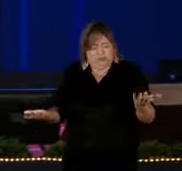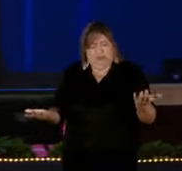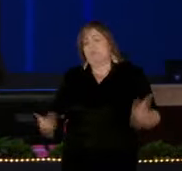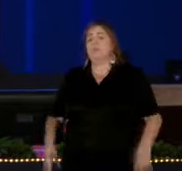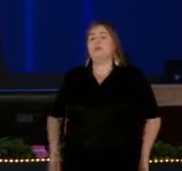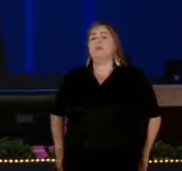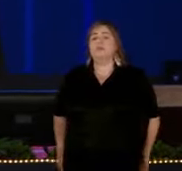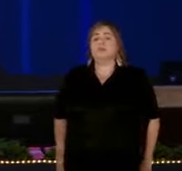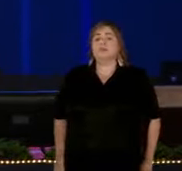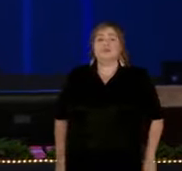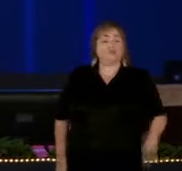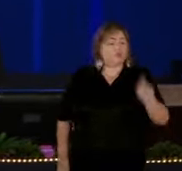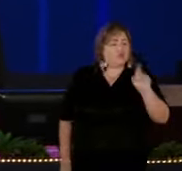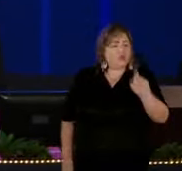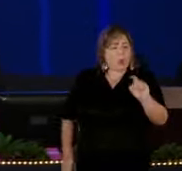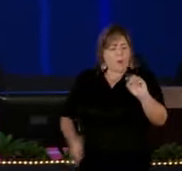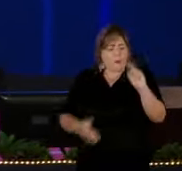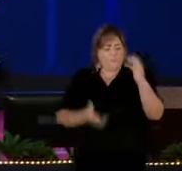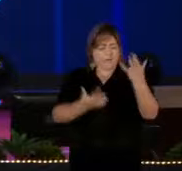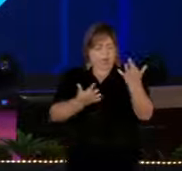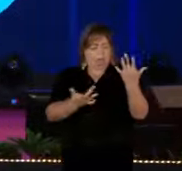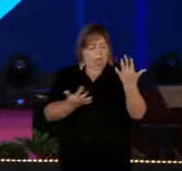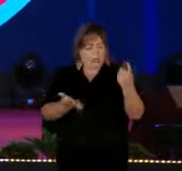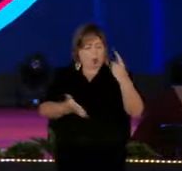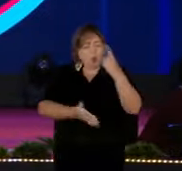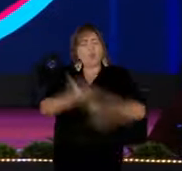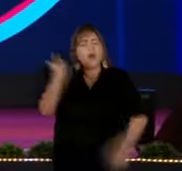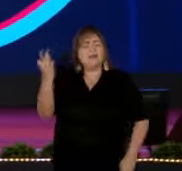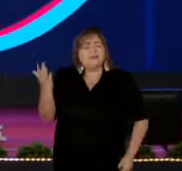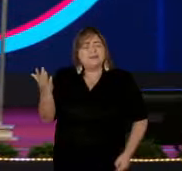Está bien, estás esperando en Jehová, pero entre tanto, ¿qué?